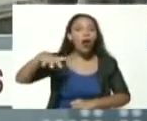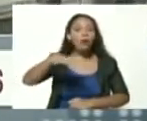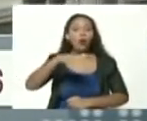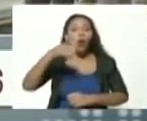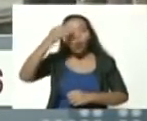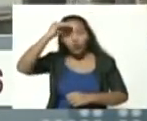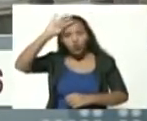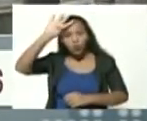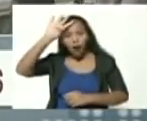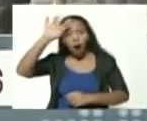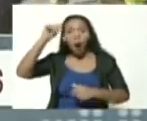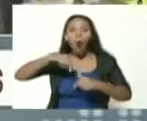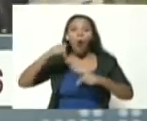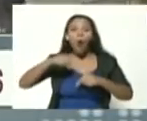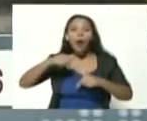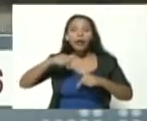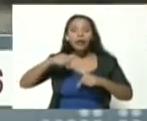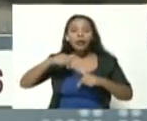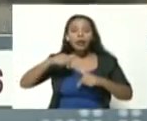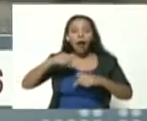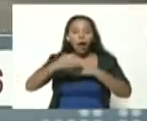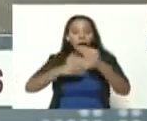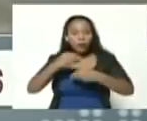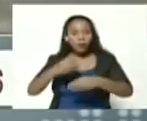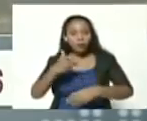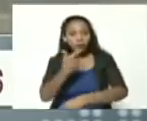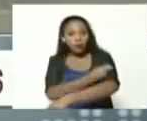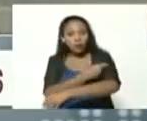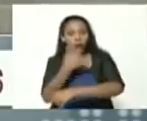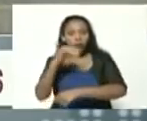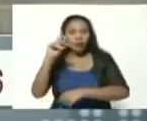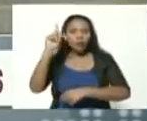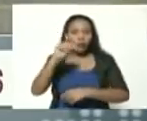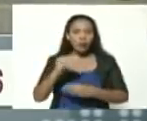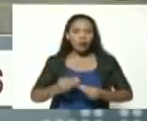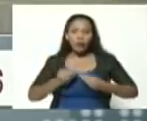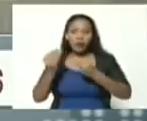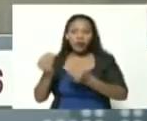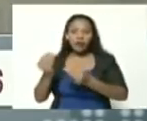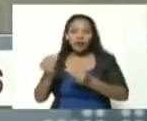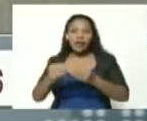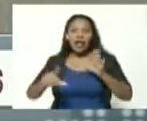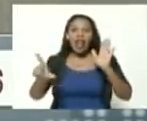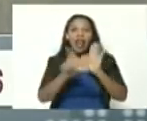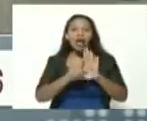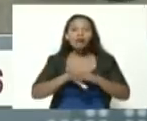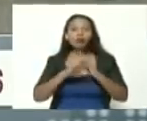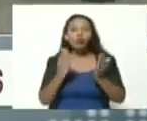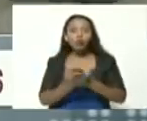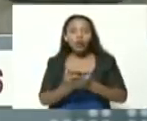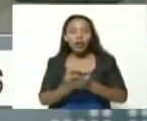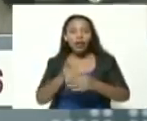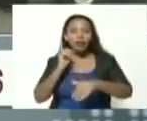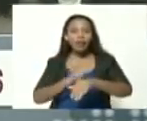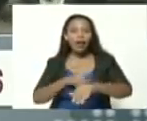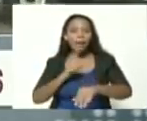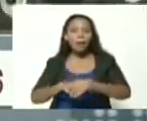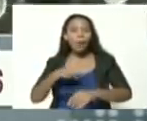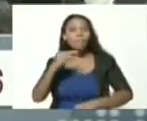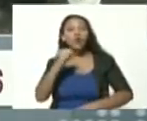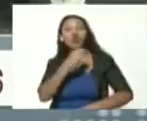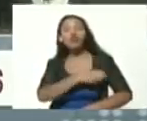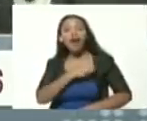Cuba, con sus candidatos vacunales, también está dando lecciones al mundo, lecciones éticas,